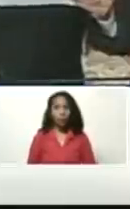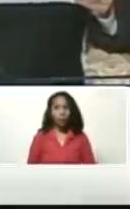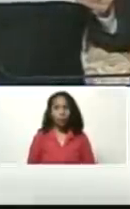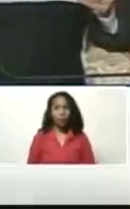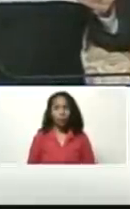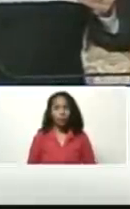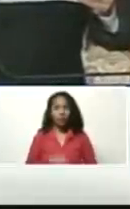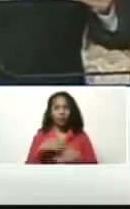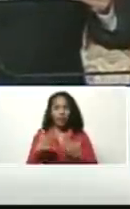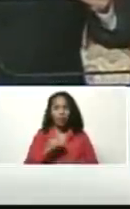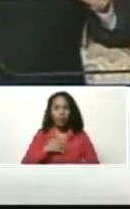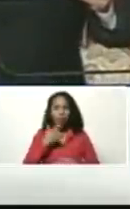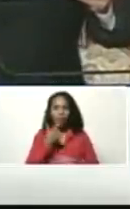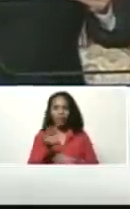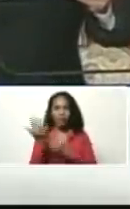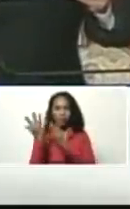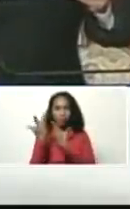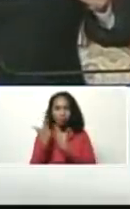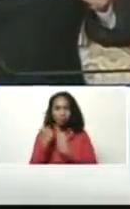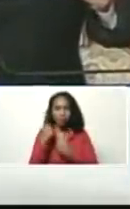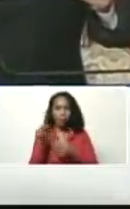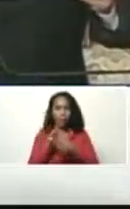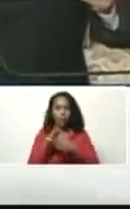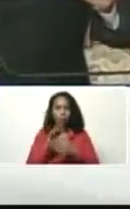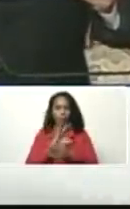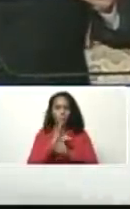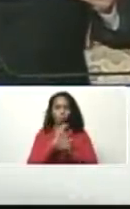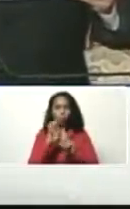Ernesto, ¿qué nos puedes decir?